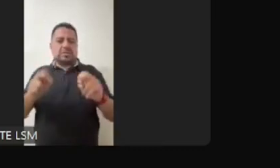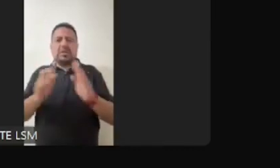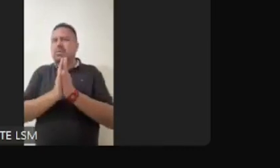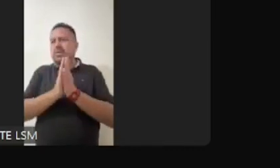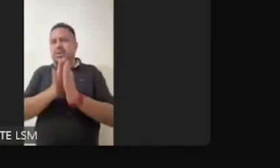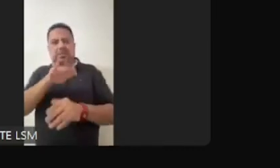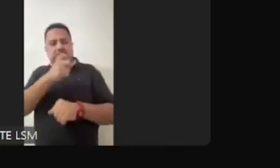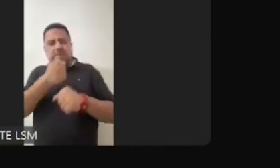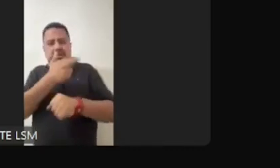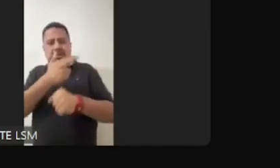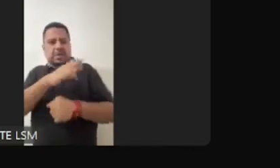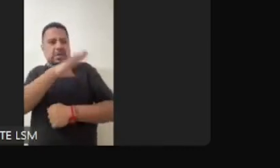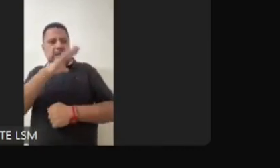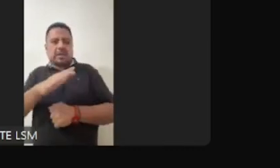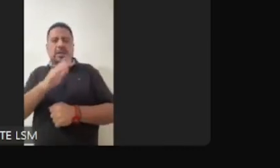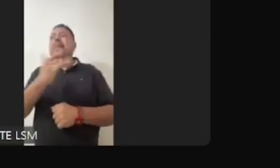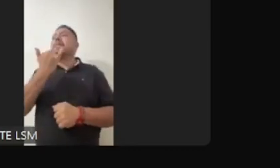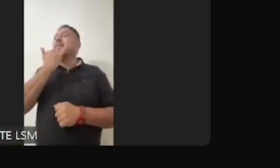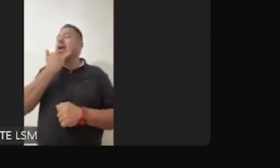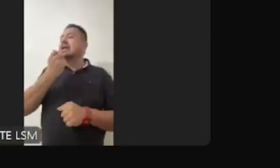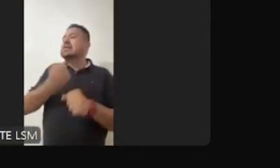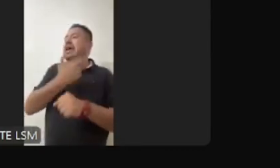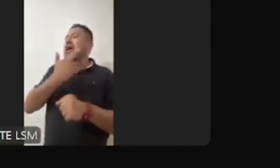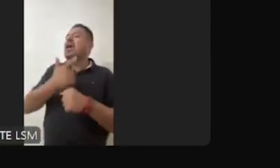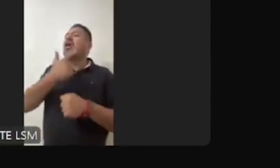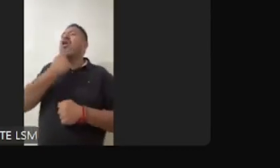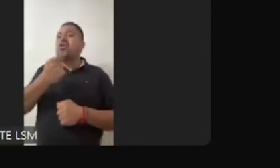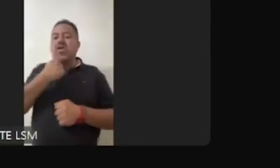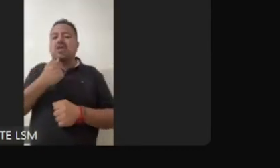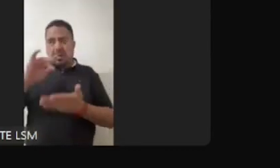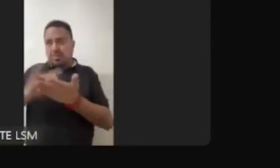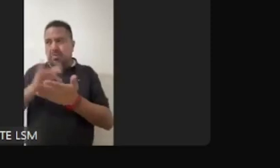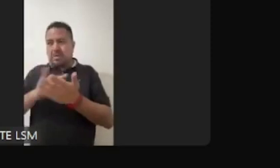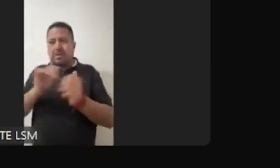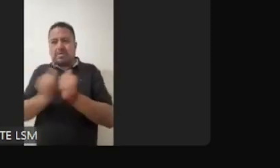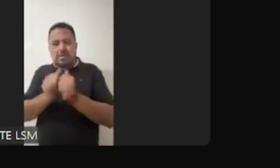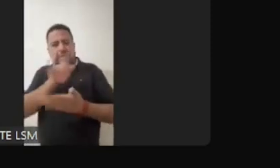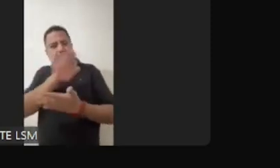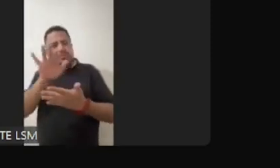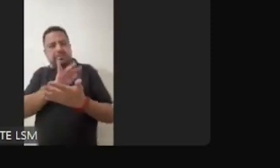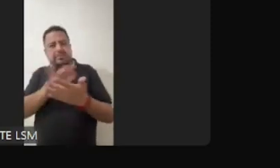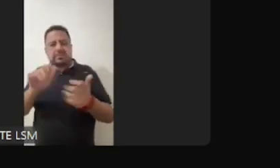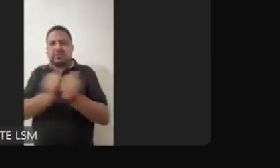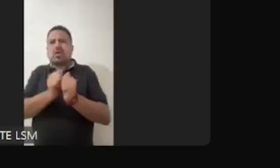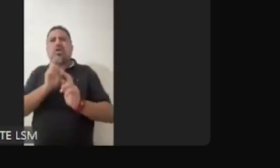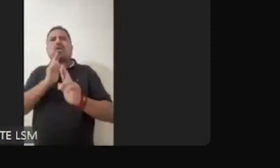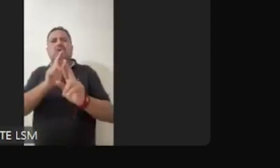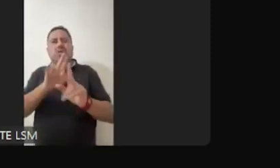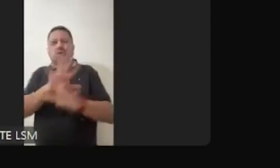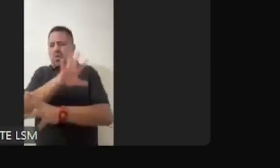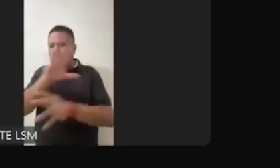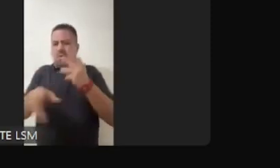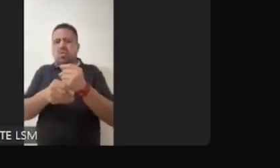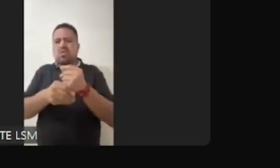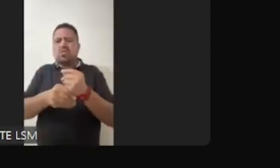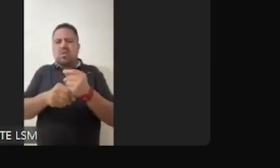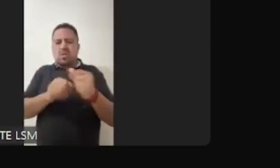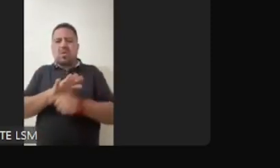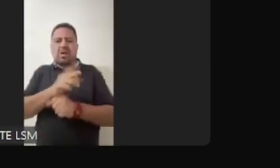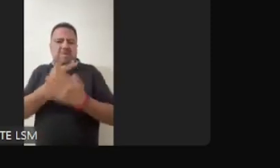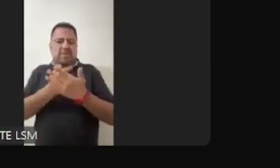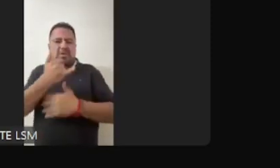secretaria general de acuer al secretario general de acuerdos su apoyo para dar cuenta los resolutivos de manera conjunta de los proyectos de